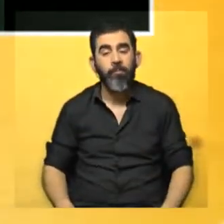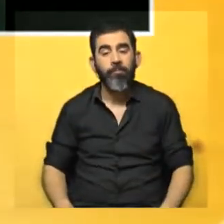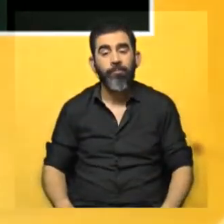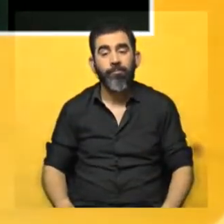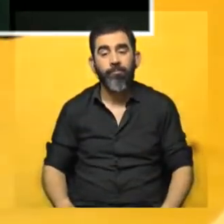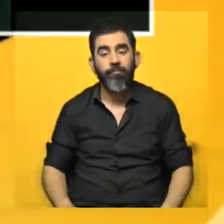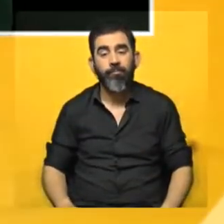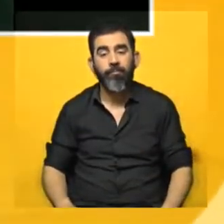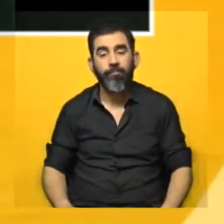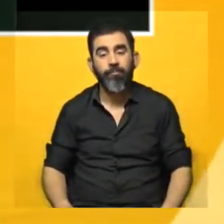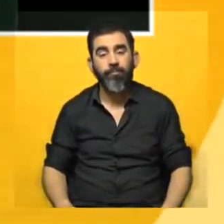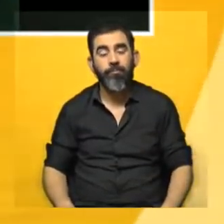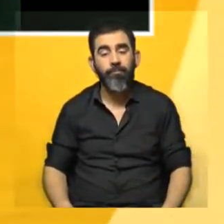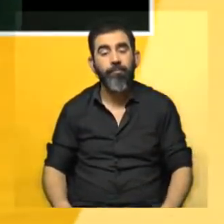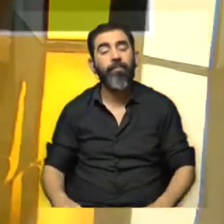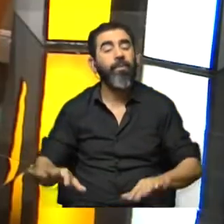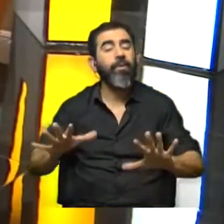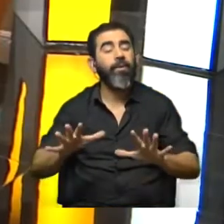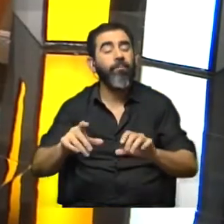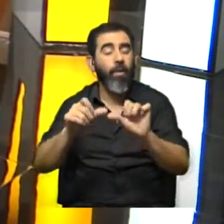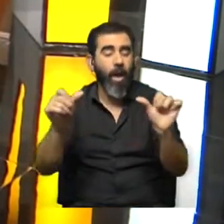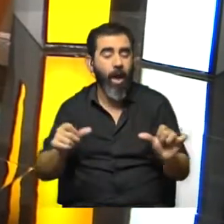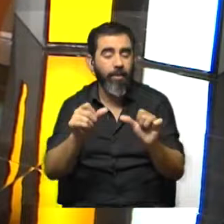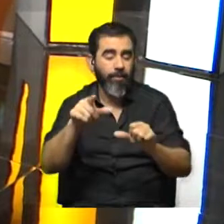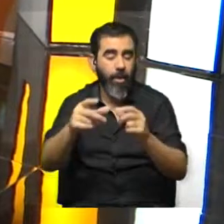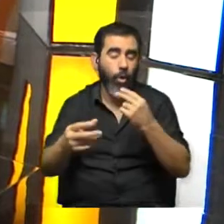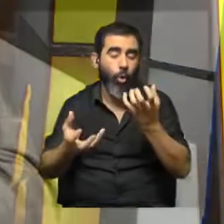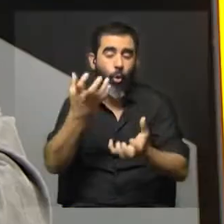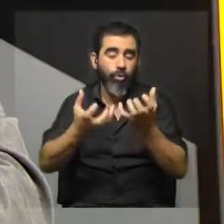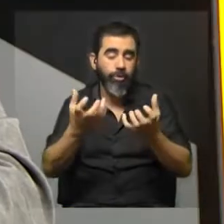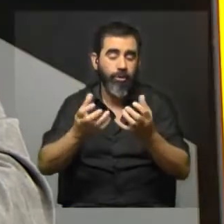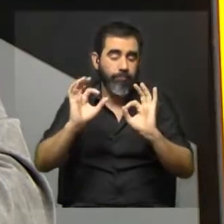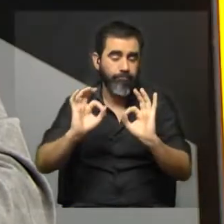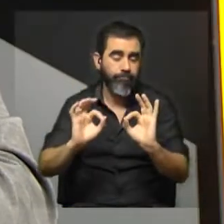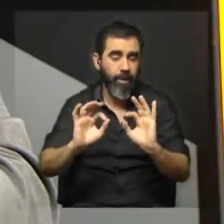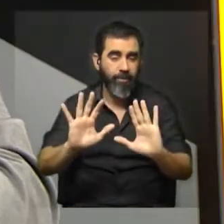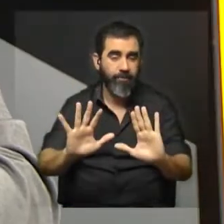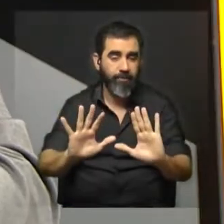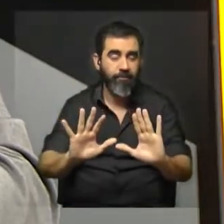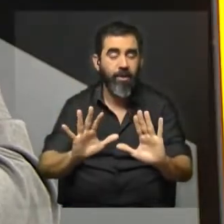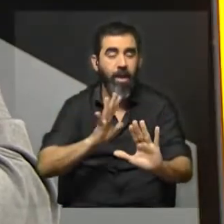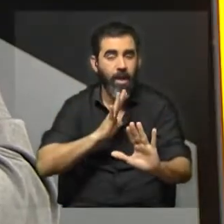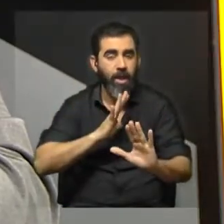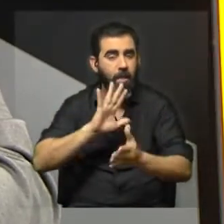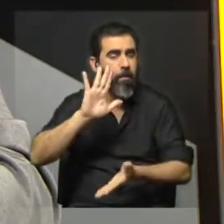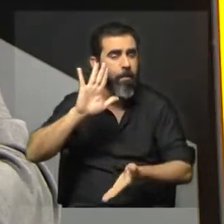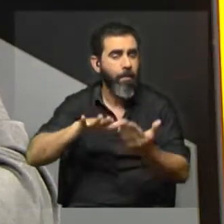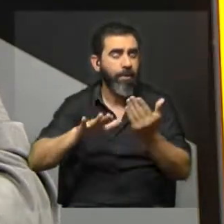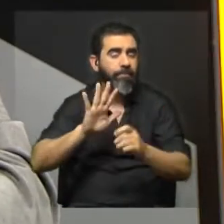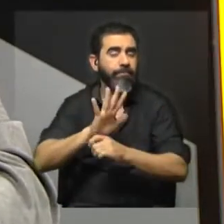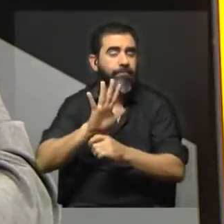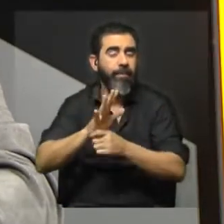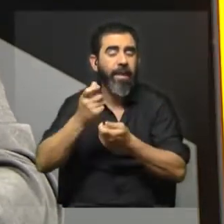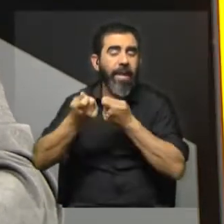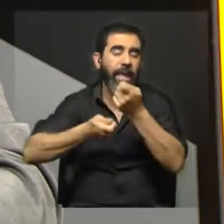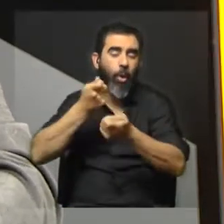pasa digamos, dentro de lo que es la movida Garage Gourmet, o todo lo que es la estructura Garage Gourmet? Cada vez hay más, yo no sé llamarlos comercios,